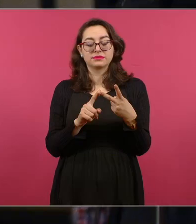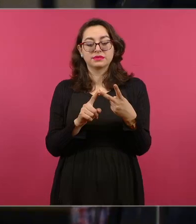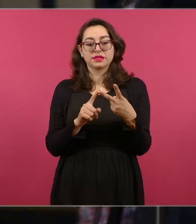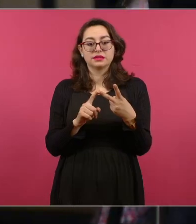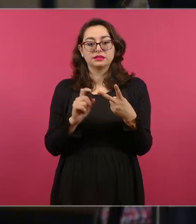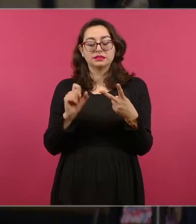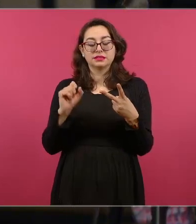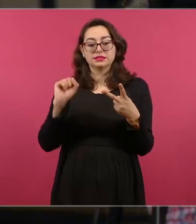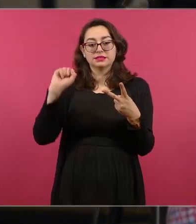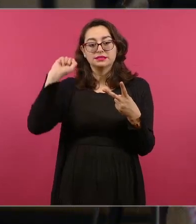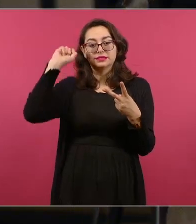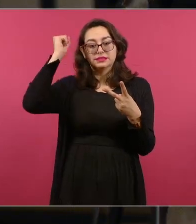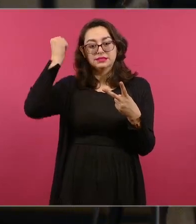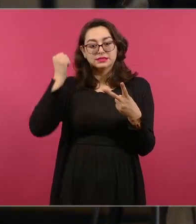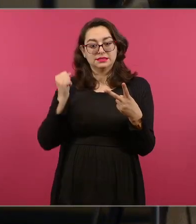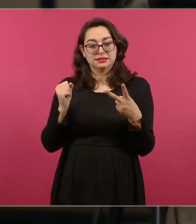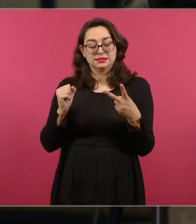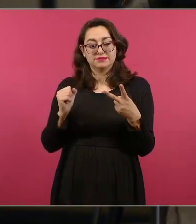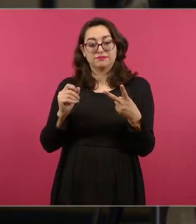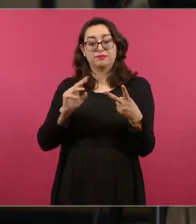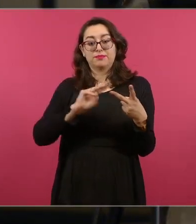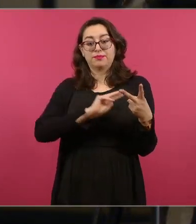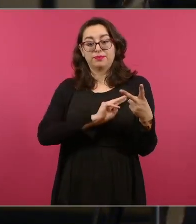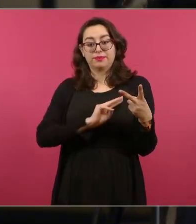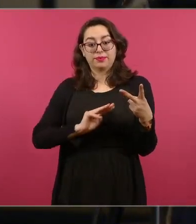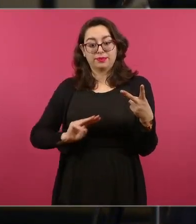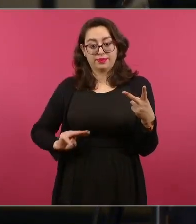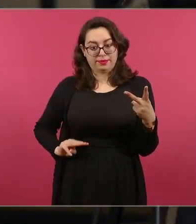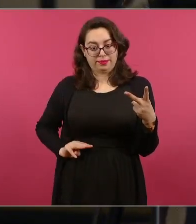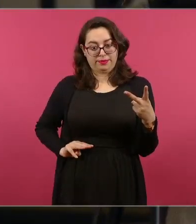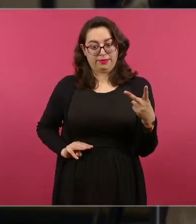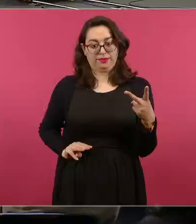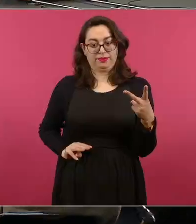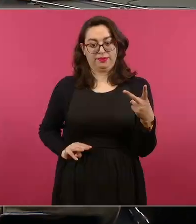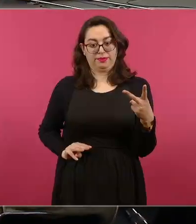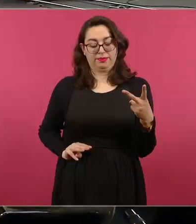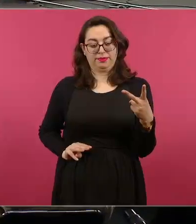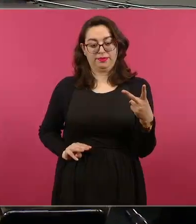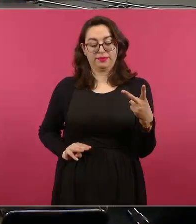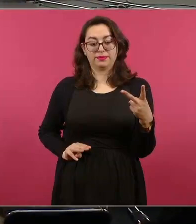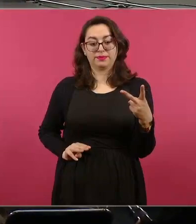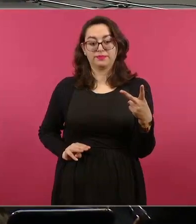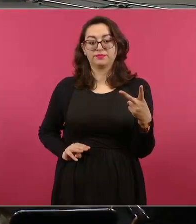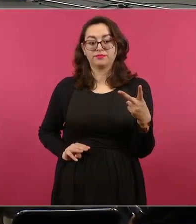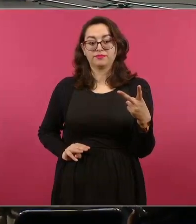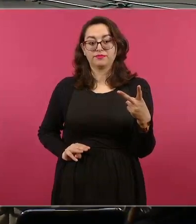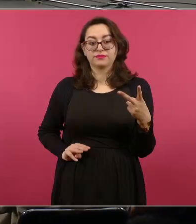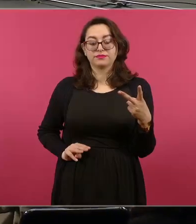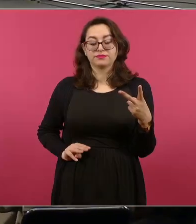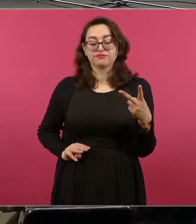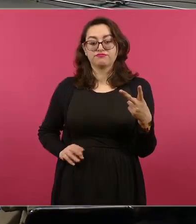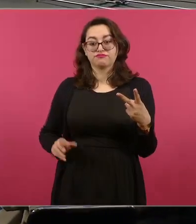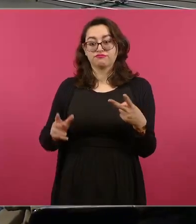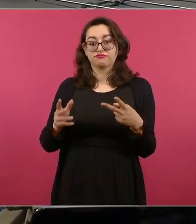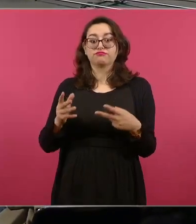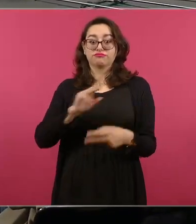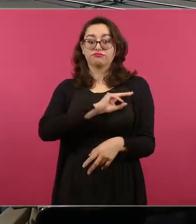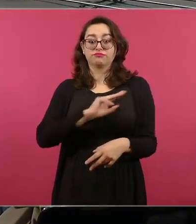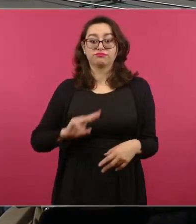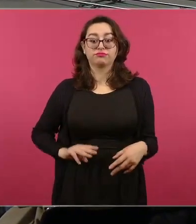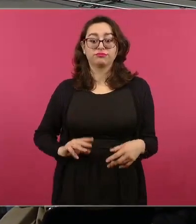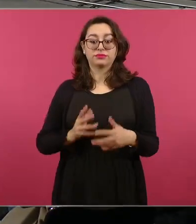Sinaloa municipio, que es el más grande de lo que es el municipio del estado de Sinaloa,